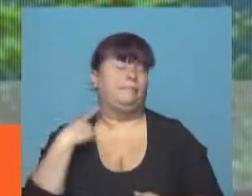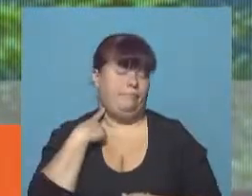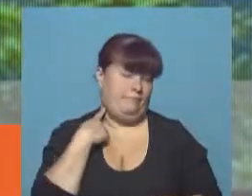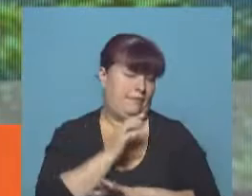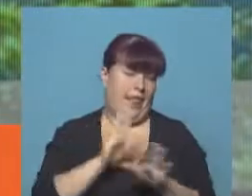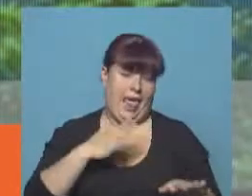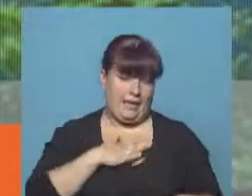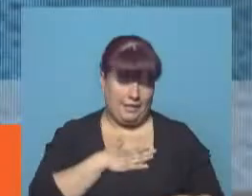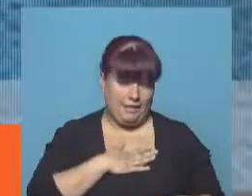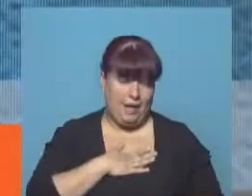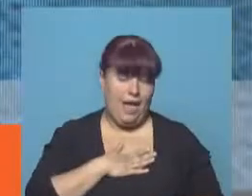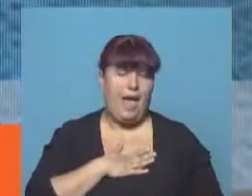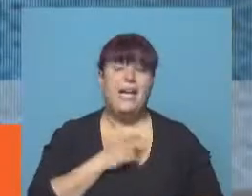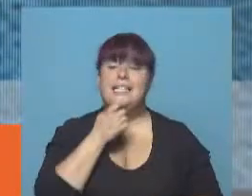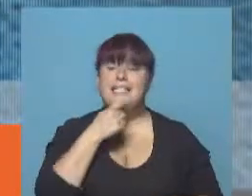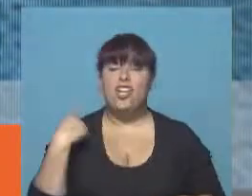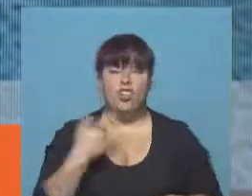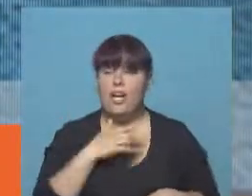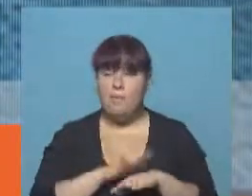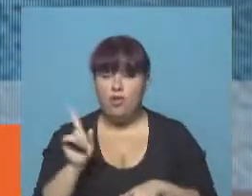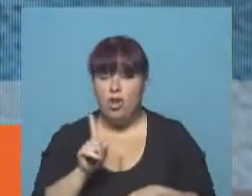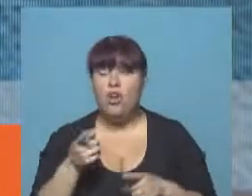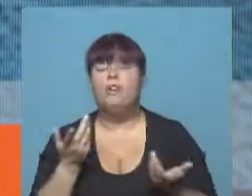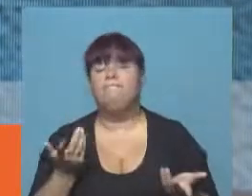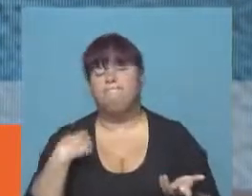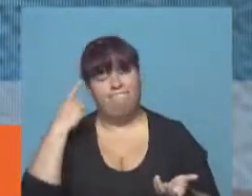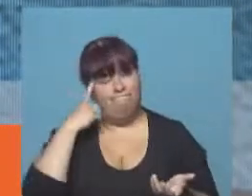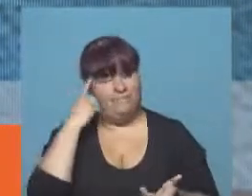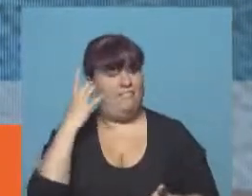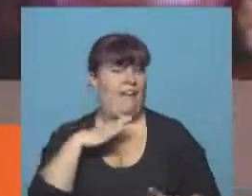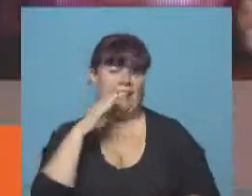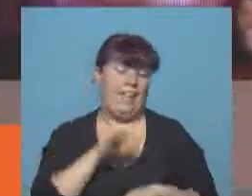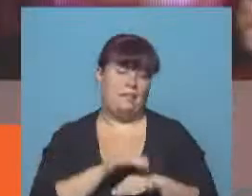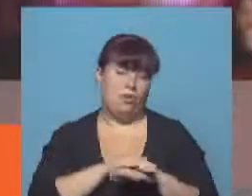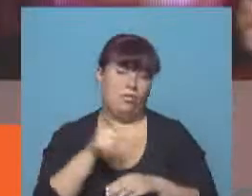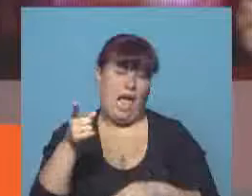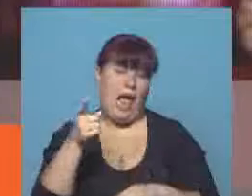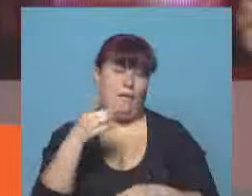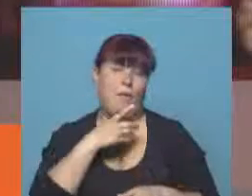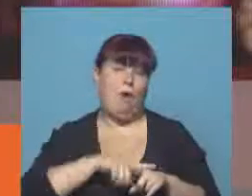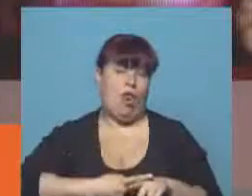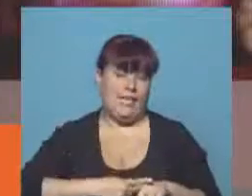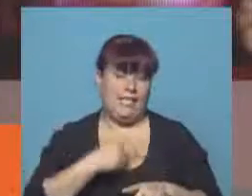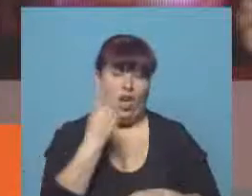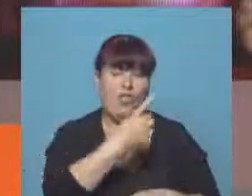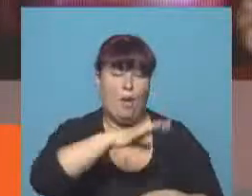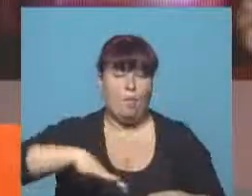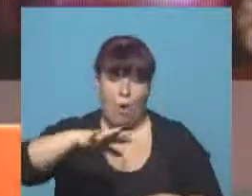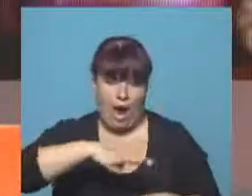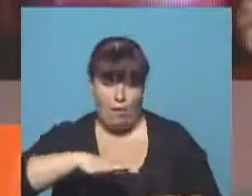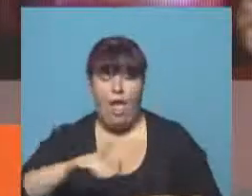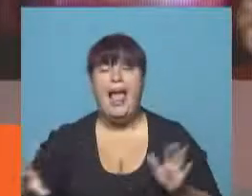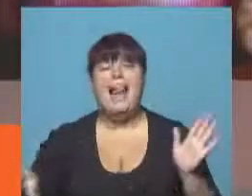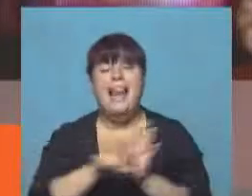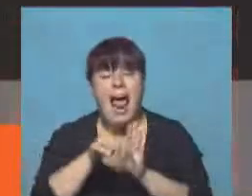extremadamente lamentables. Si no nos hacemos cargo nosotros, creo que sería una irresponsabilidad por parte de la conducción política de cada uno de esos pueblos. La